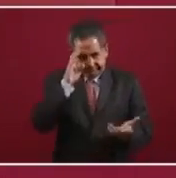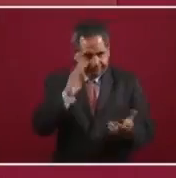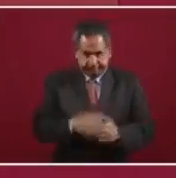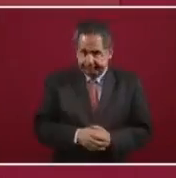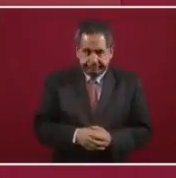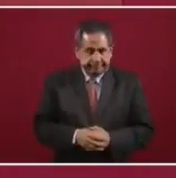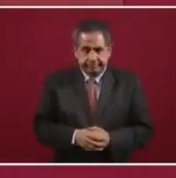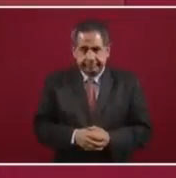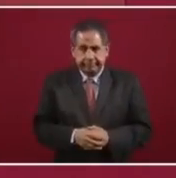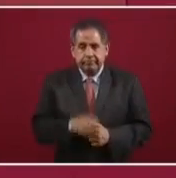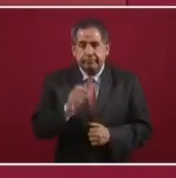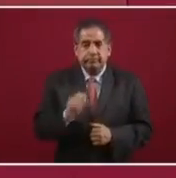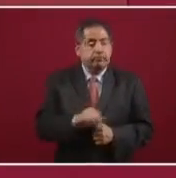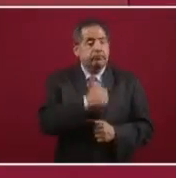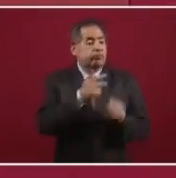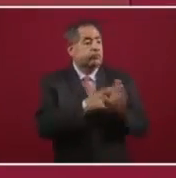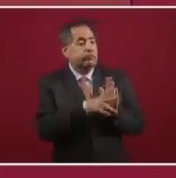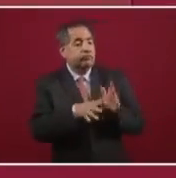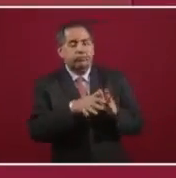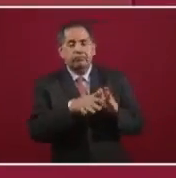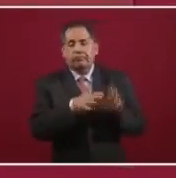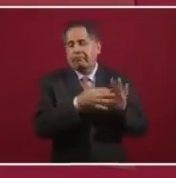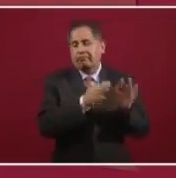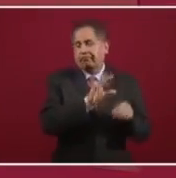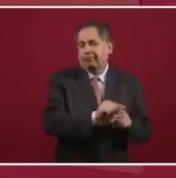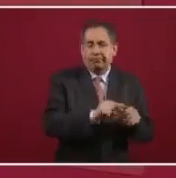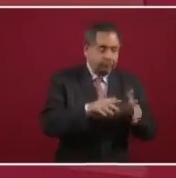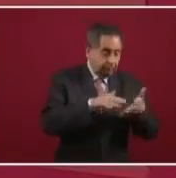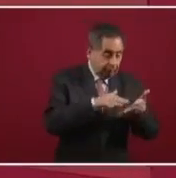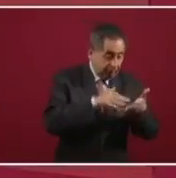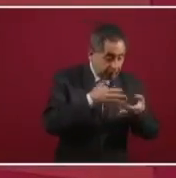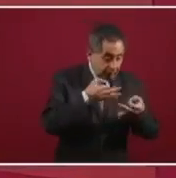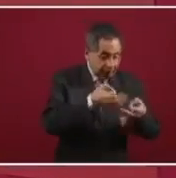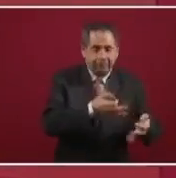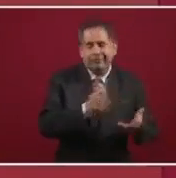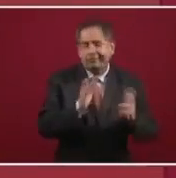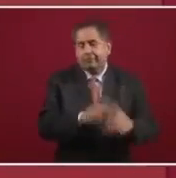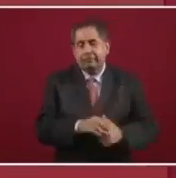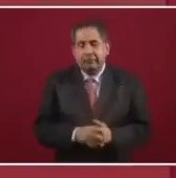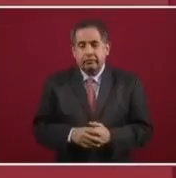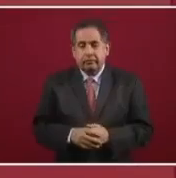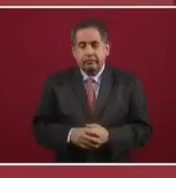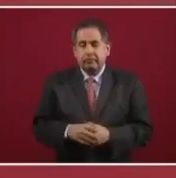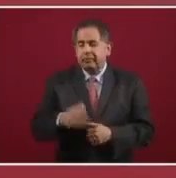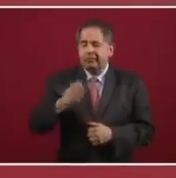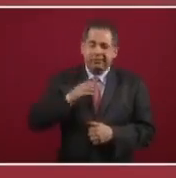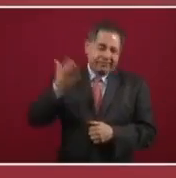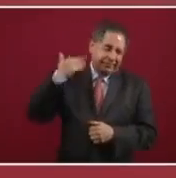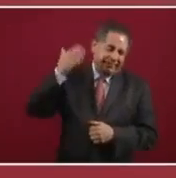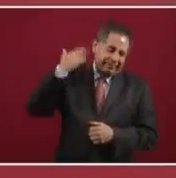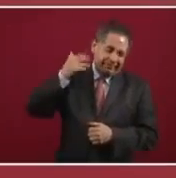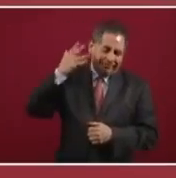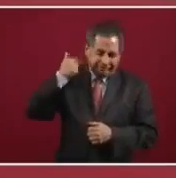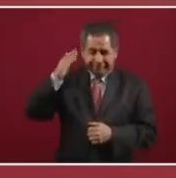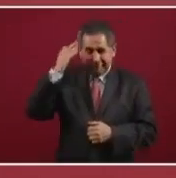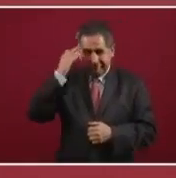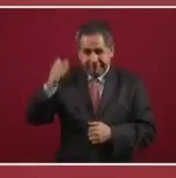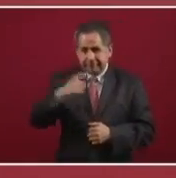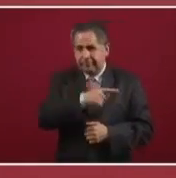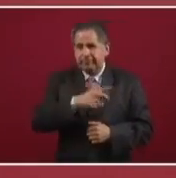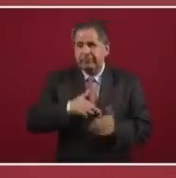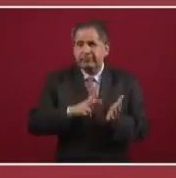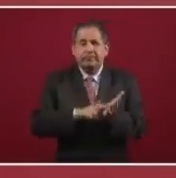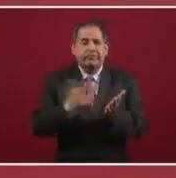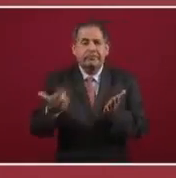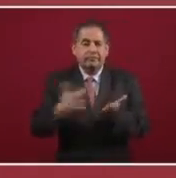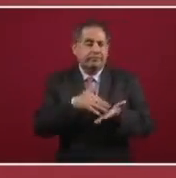o de otros medios, ¿no? Había en un tiempo una revista